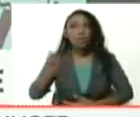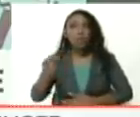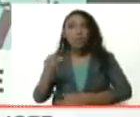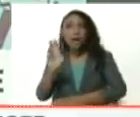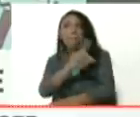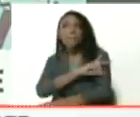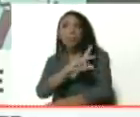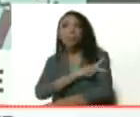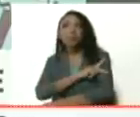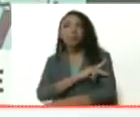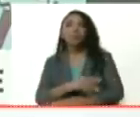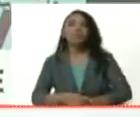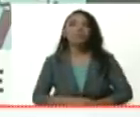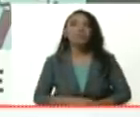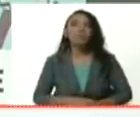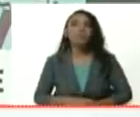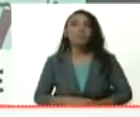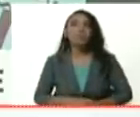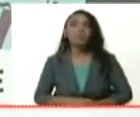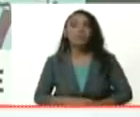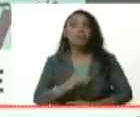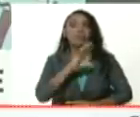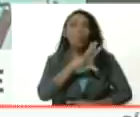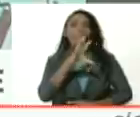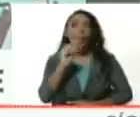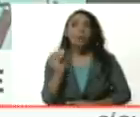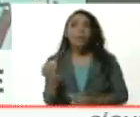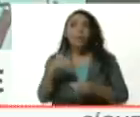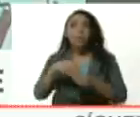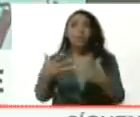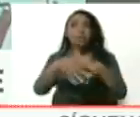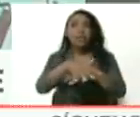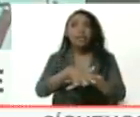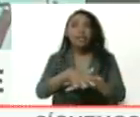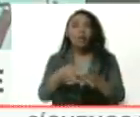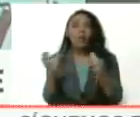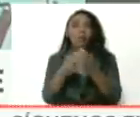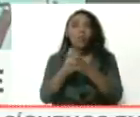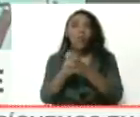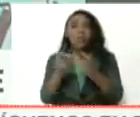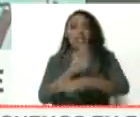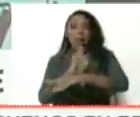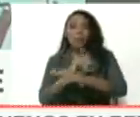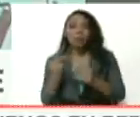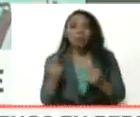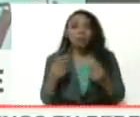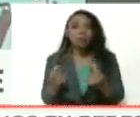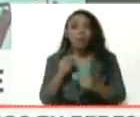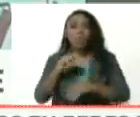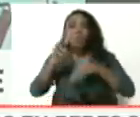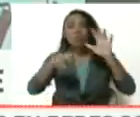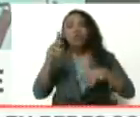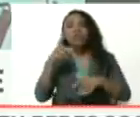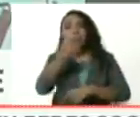protección civil, 50 integrantes de los grupos de vías rápidas, 12 personas del